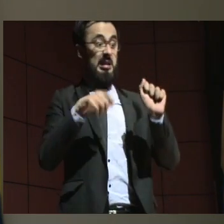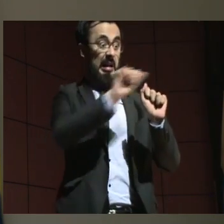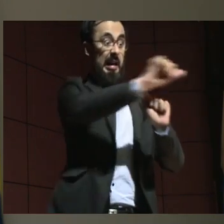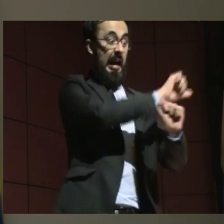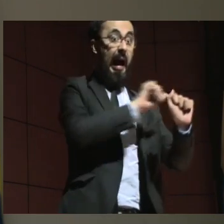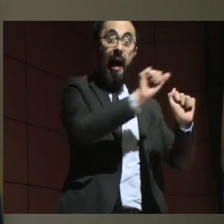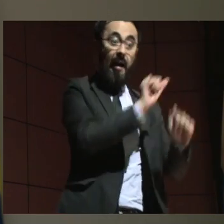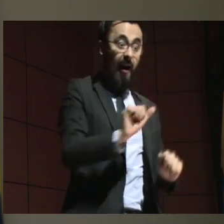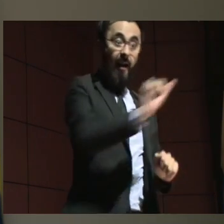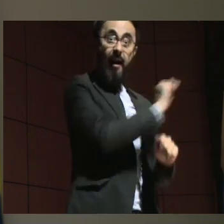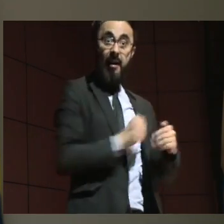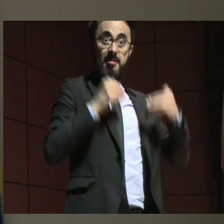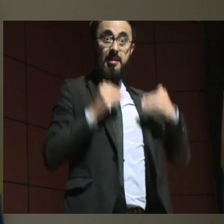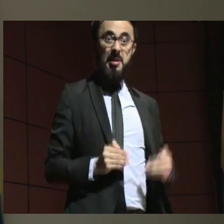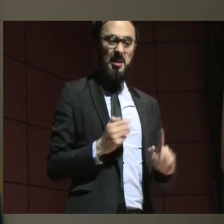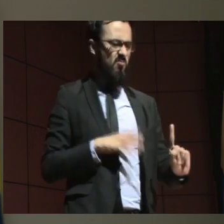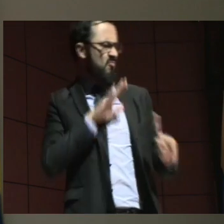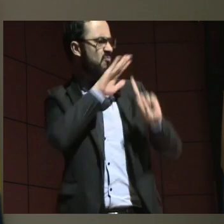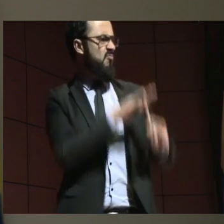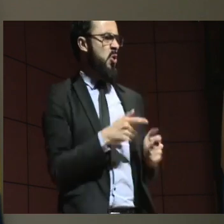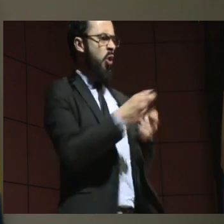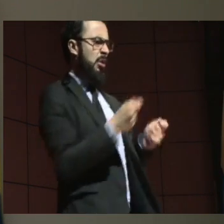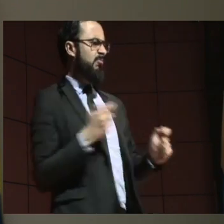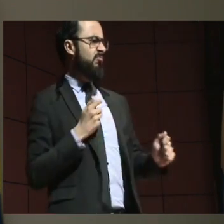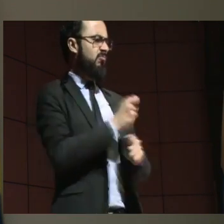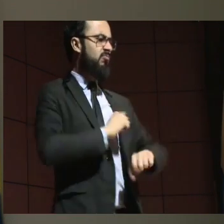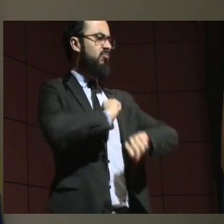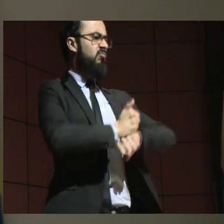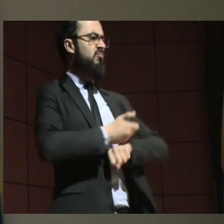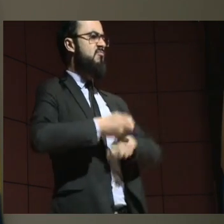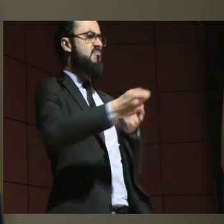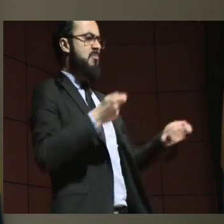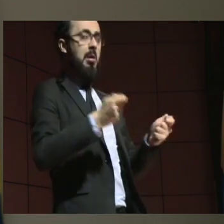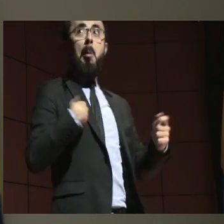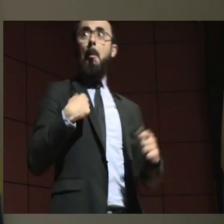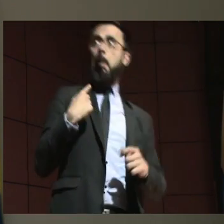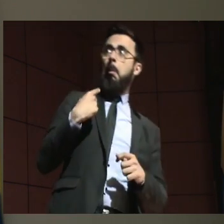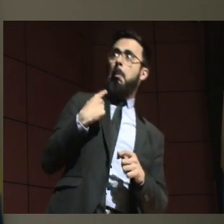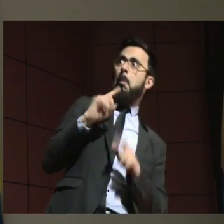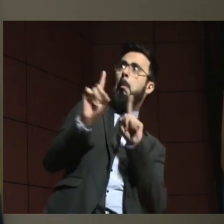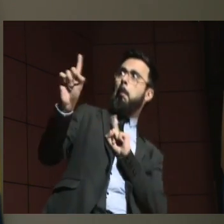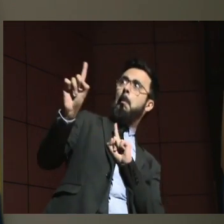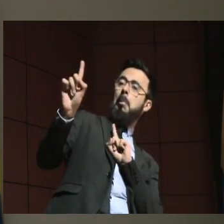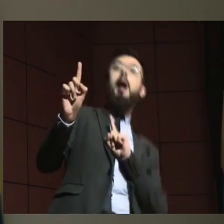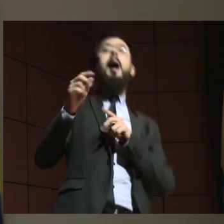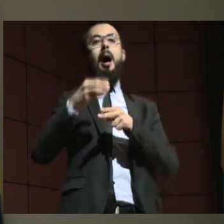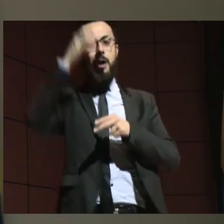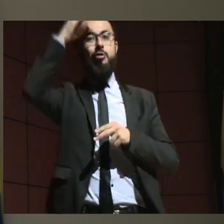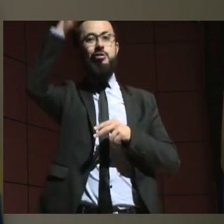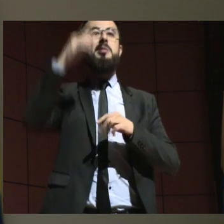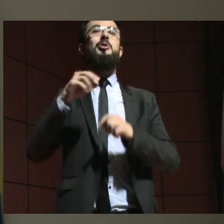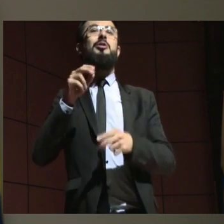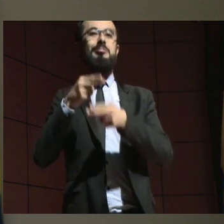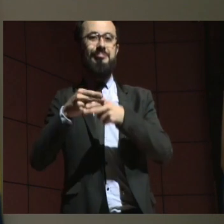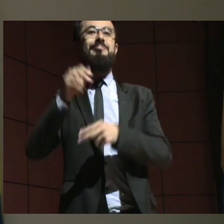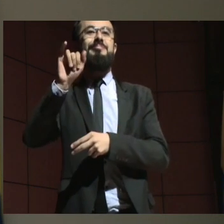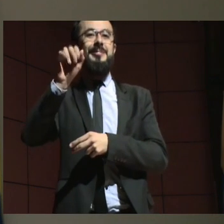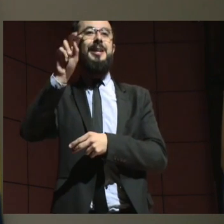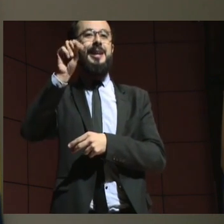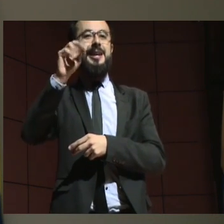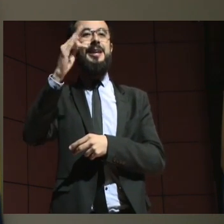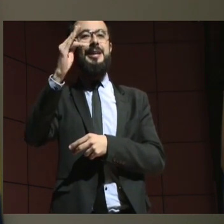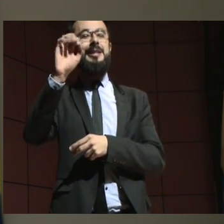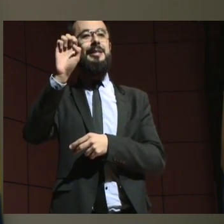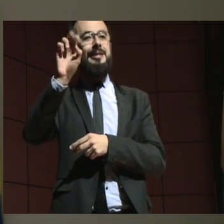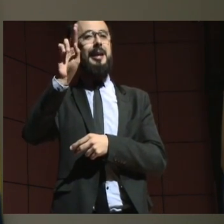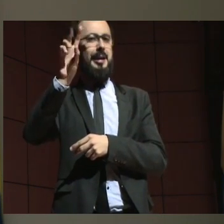con discapacidad. Y en ese sentido, luego de hablar de los modelos y de la interdicción, quisiera hablar sobre dos sentencias de la